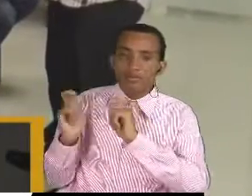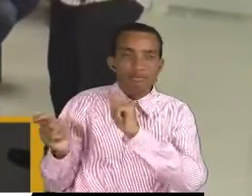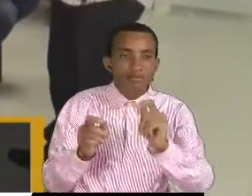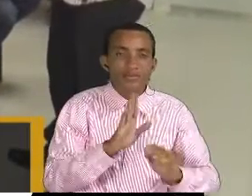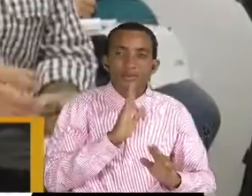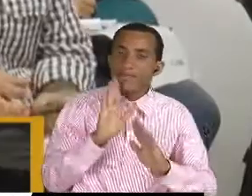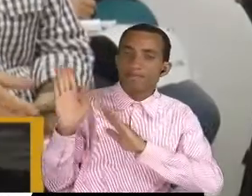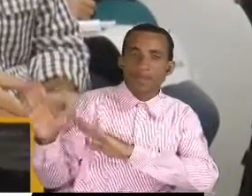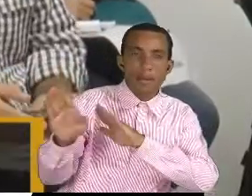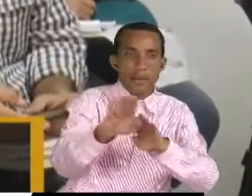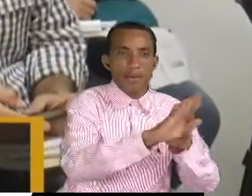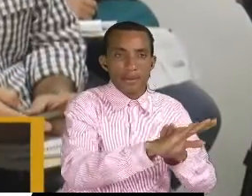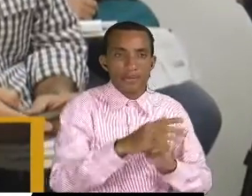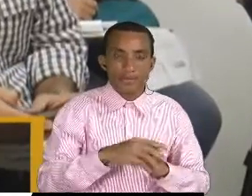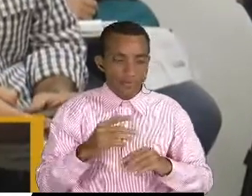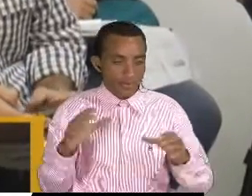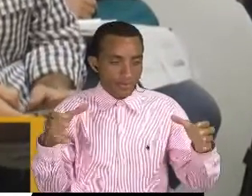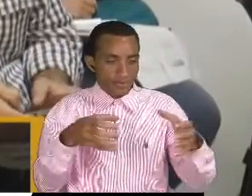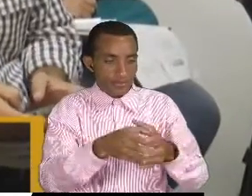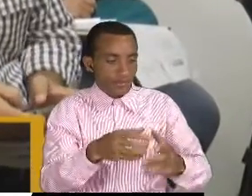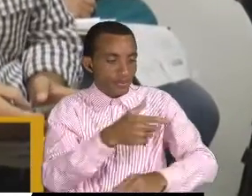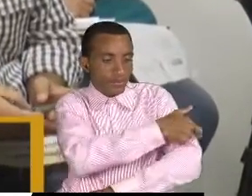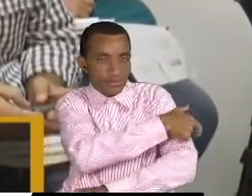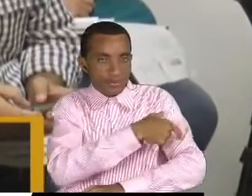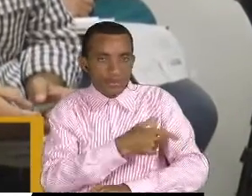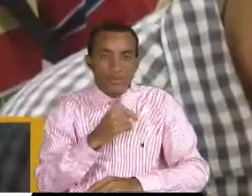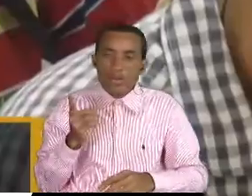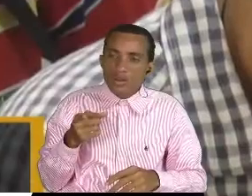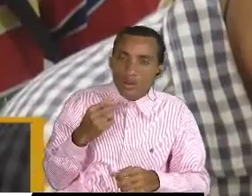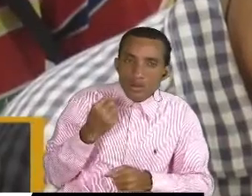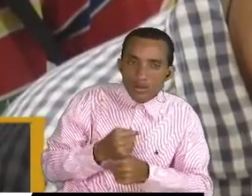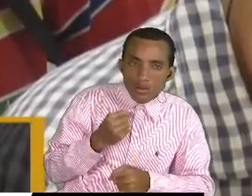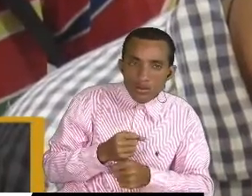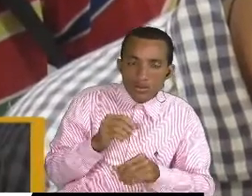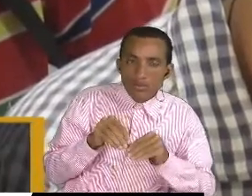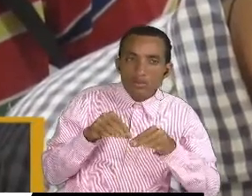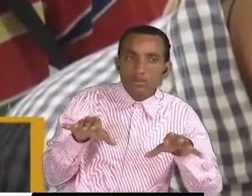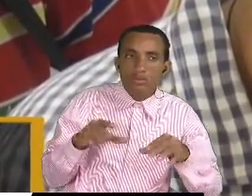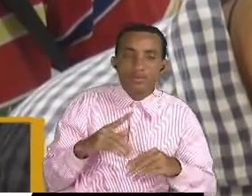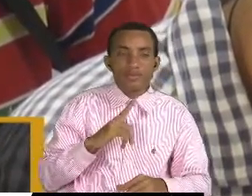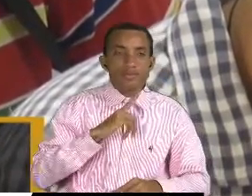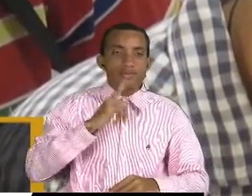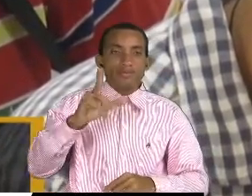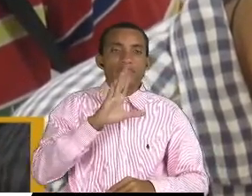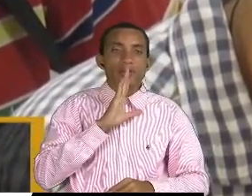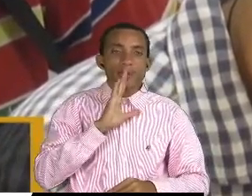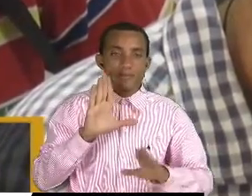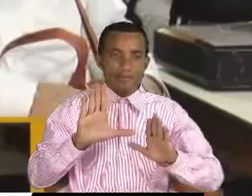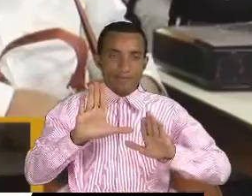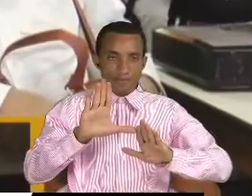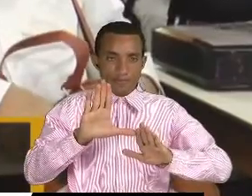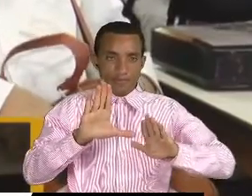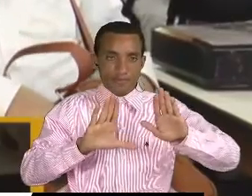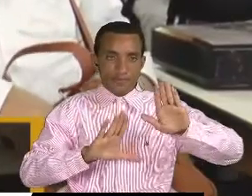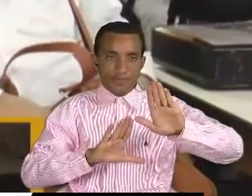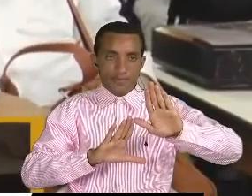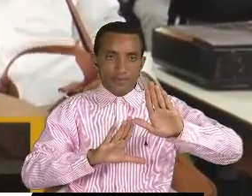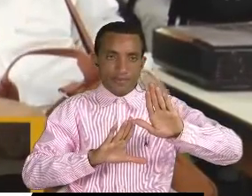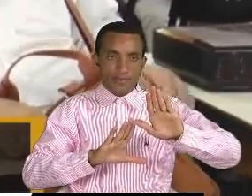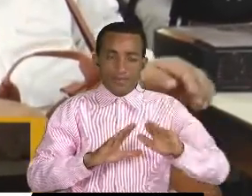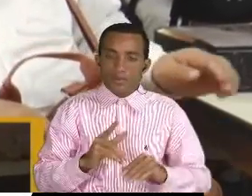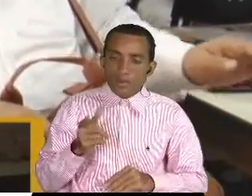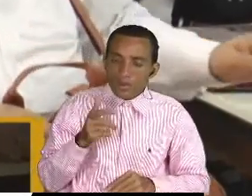esos sectores en el Comité de Política Pública de Empleo. Este proceso lo lidera la Secretaría de Desarrollo Económico y Social y busca defender la